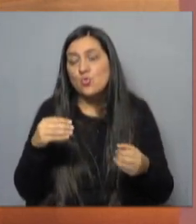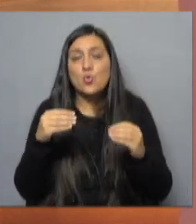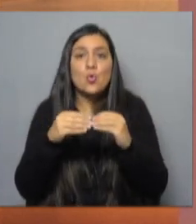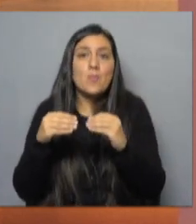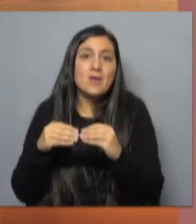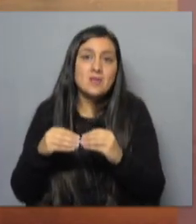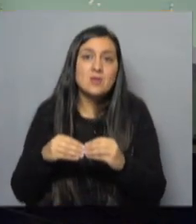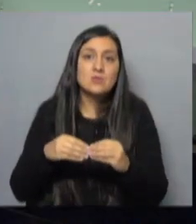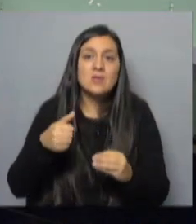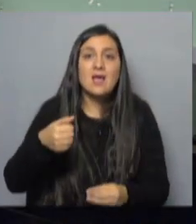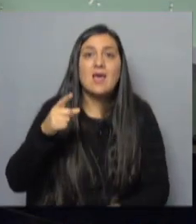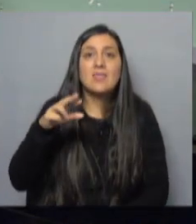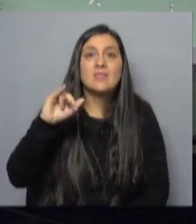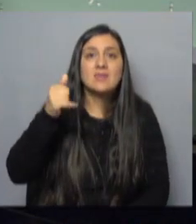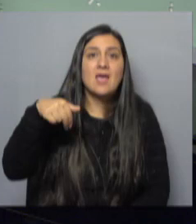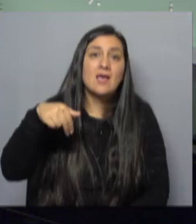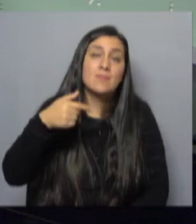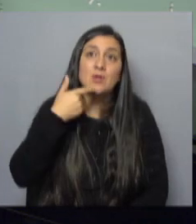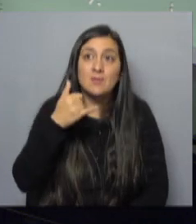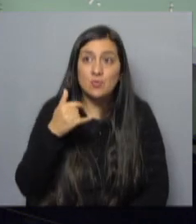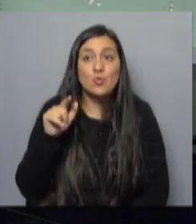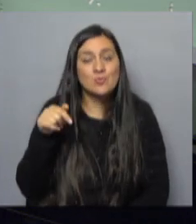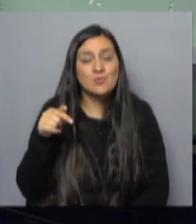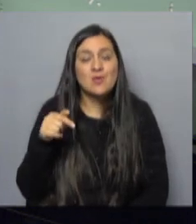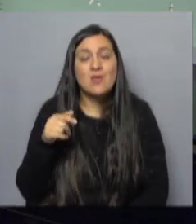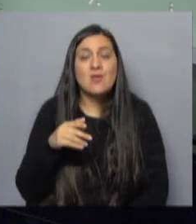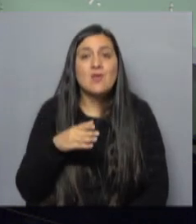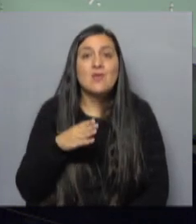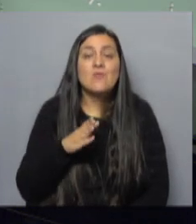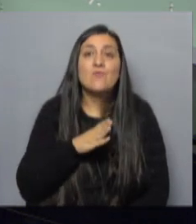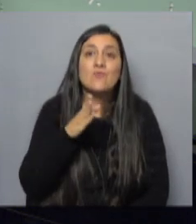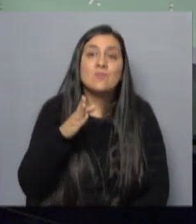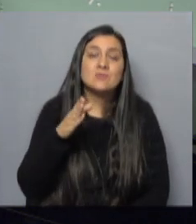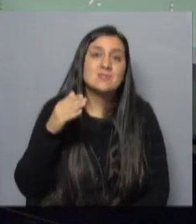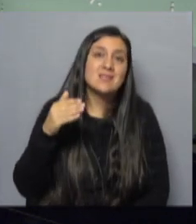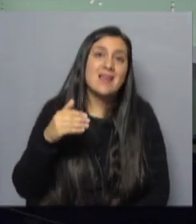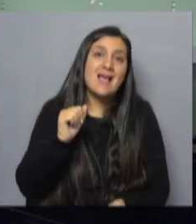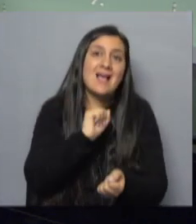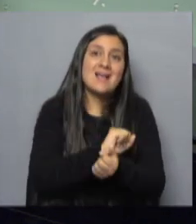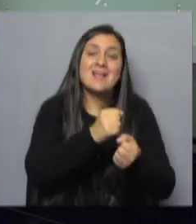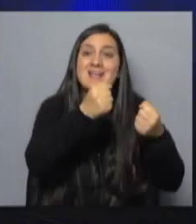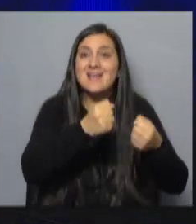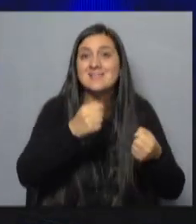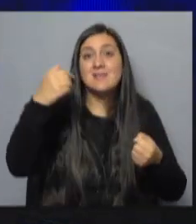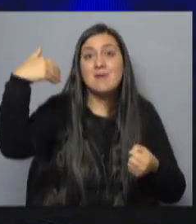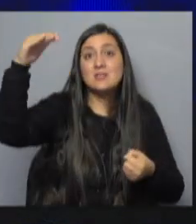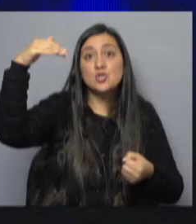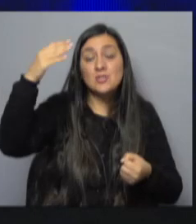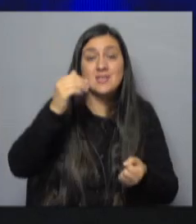Baraldo específicamente, en ir desde la cárcel de mayores a la de menores a conversar con los pibes, a brindarles un